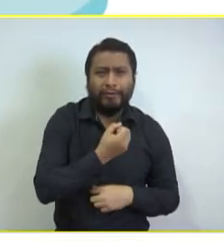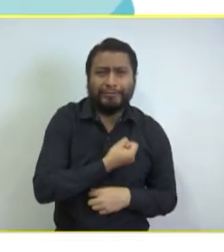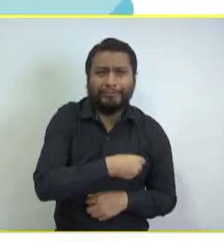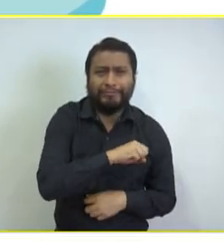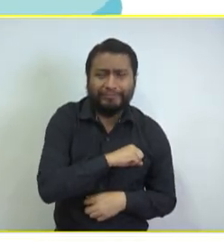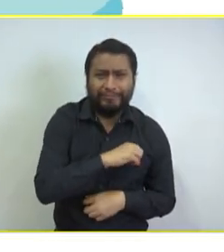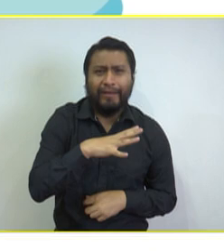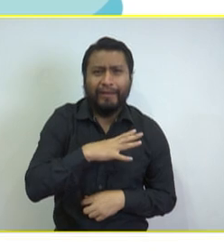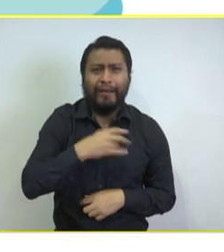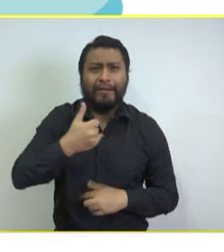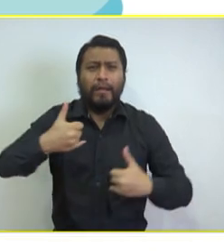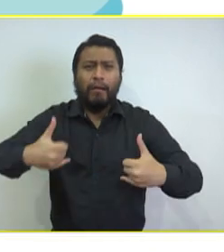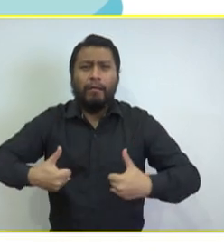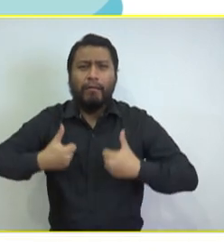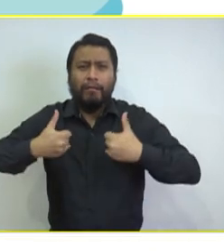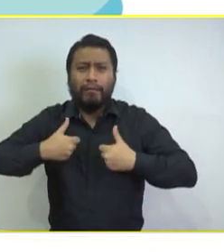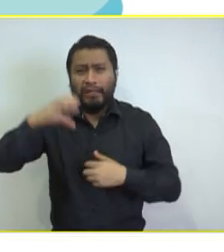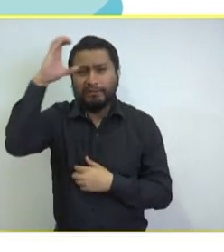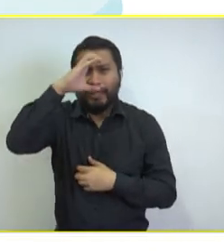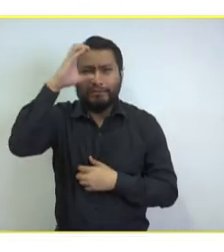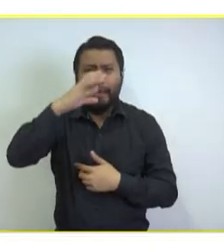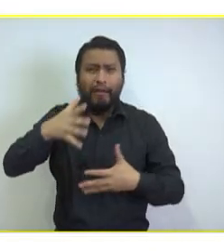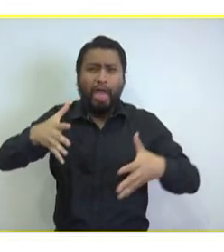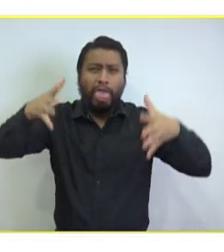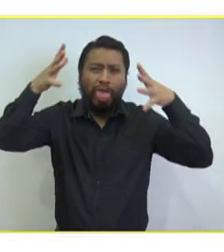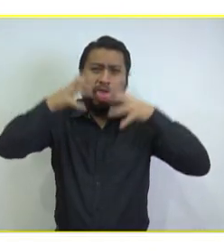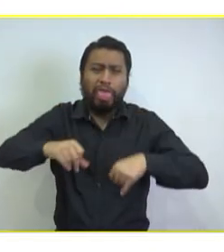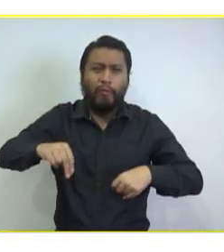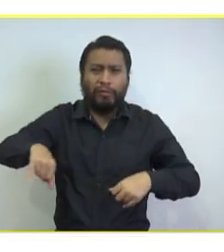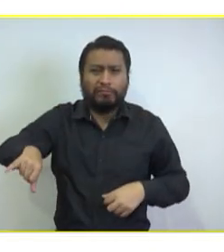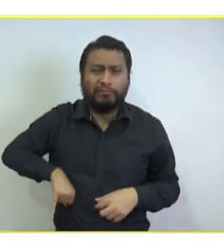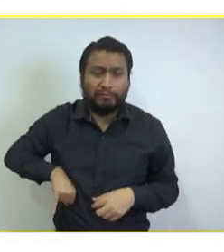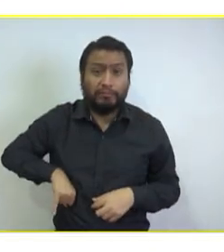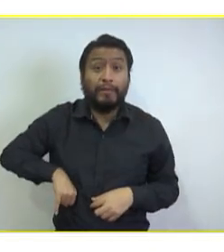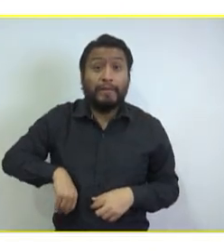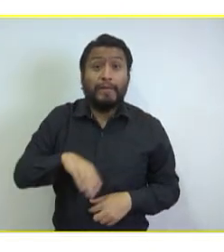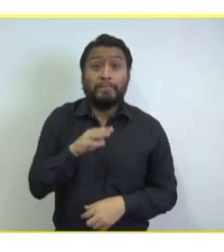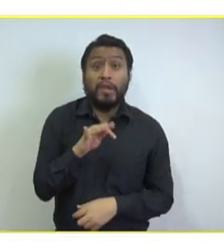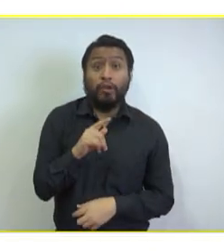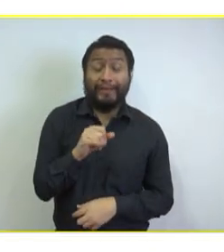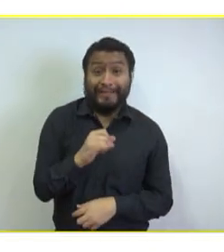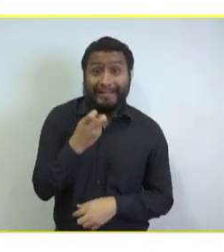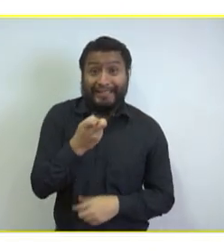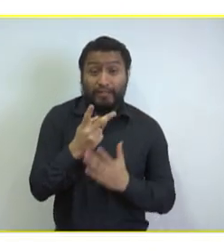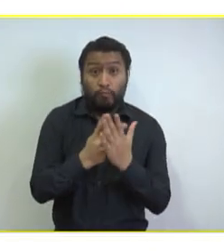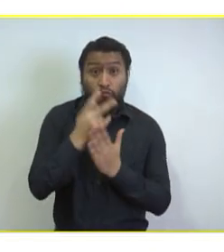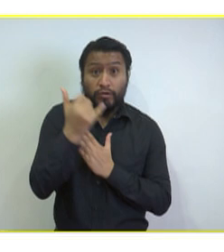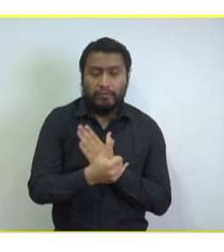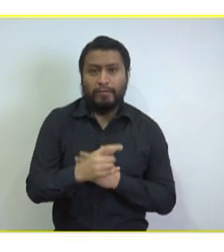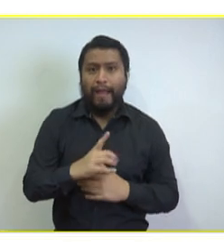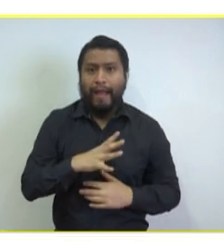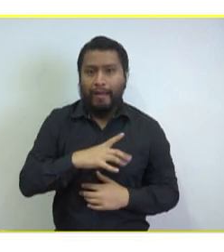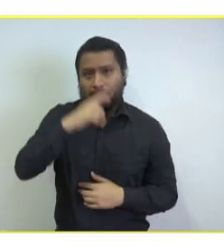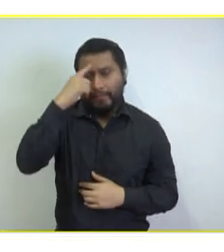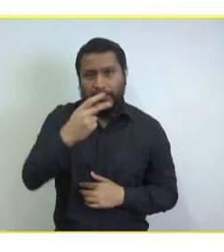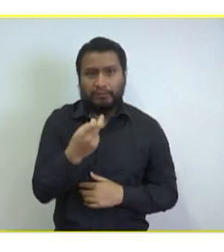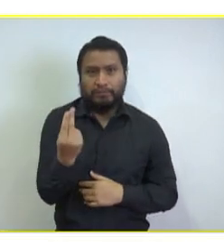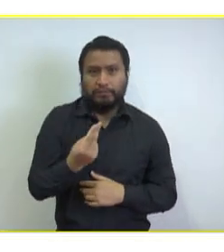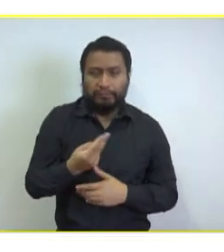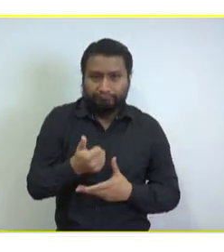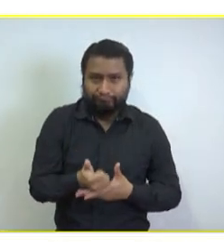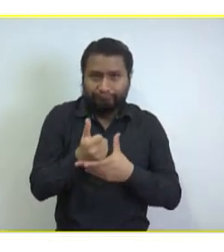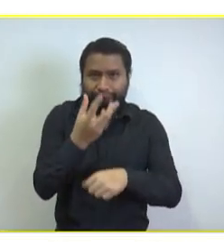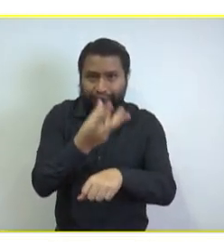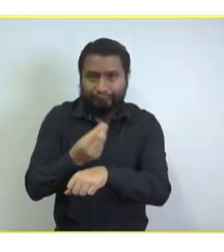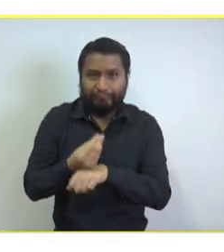decreciente interés de los jóvenes por la ciencia. Bioti es un proyecto que surge en respuesta a estas necesidades. Consiste en un